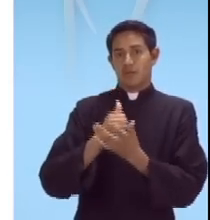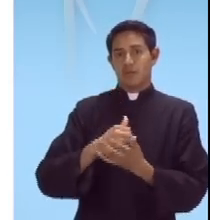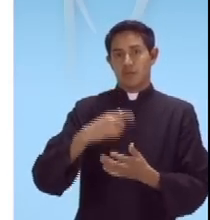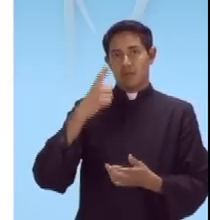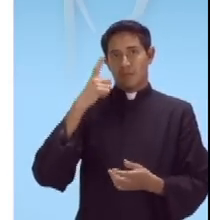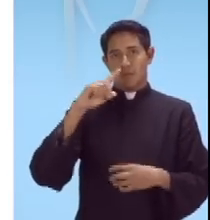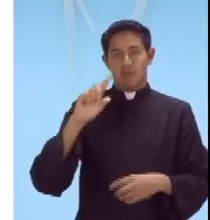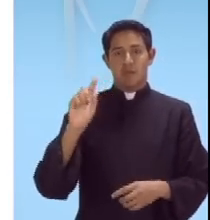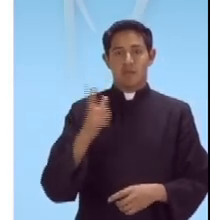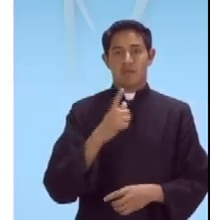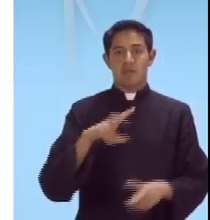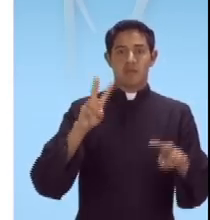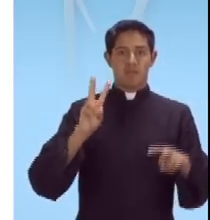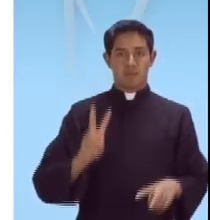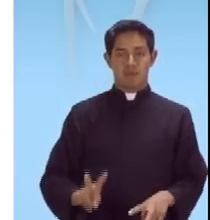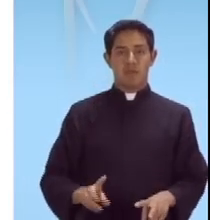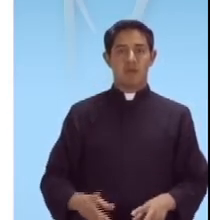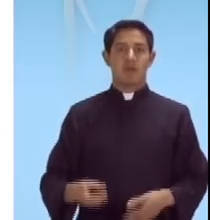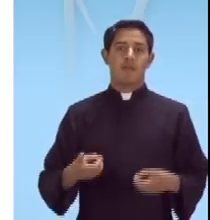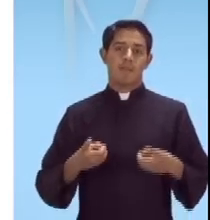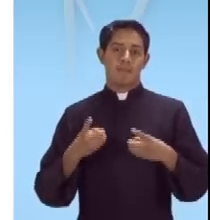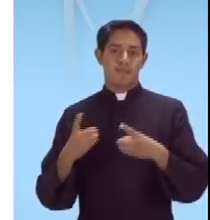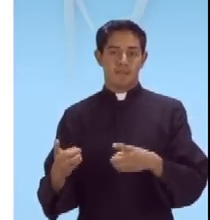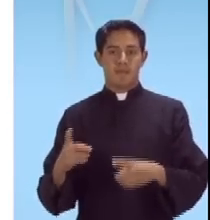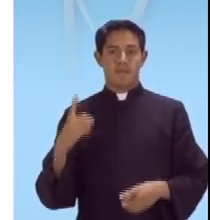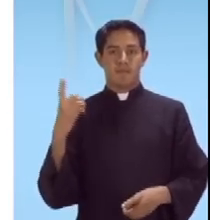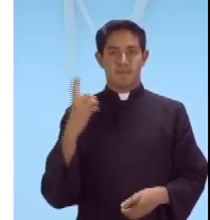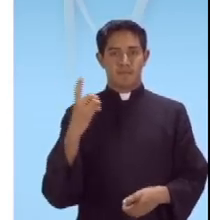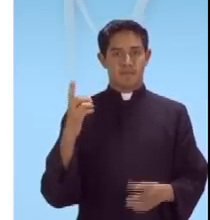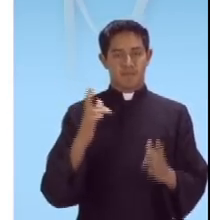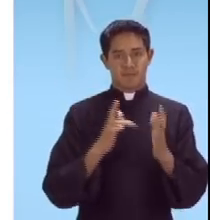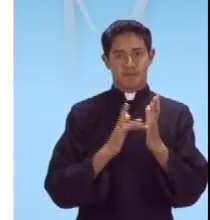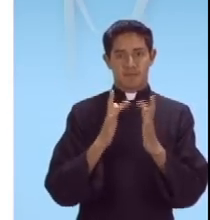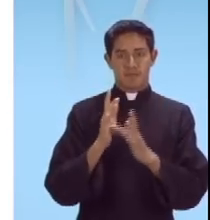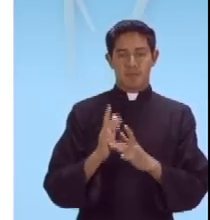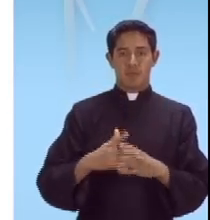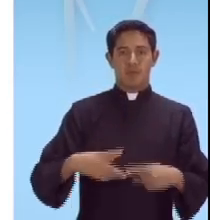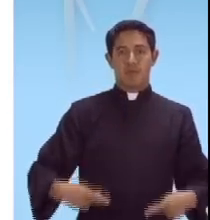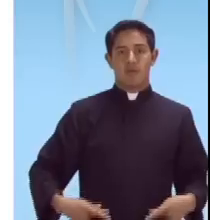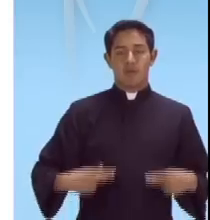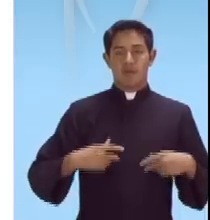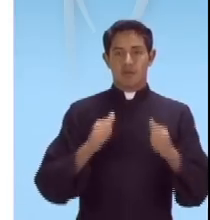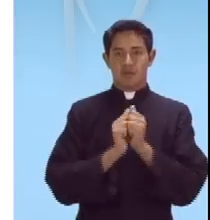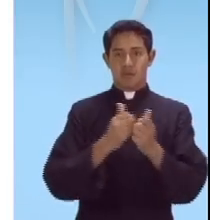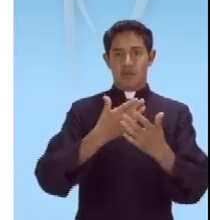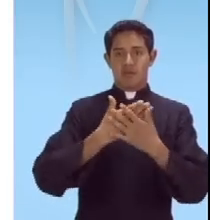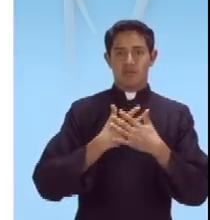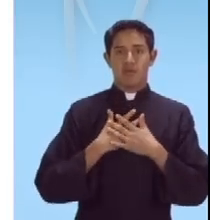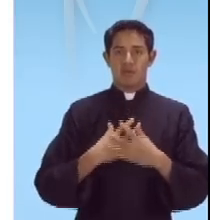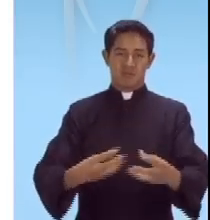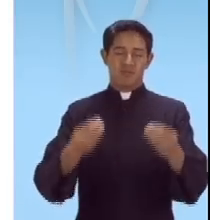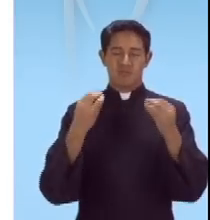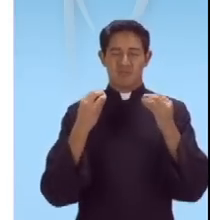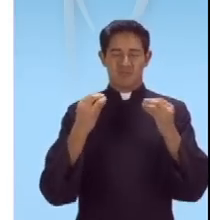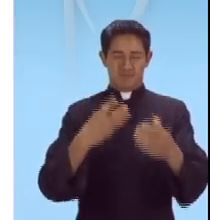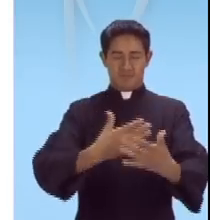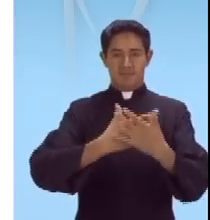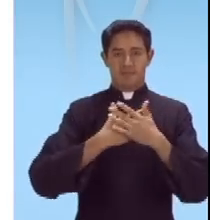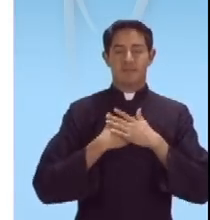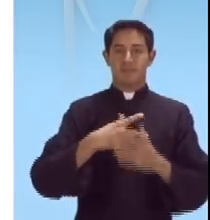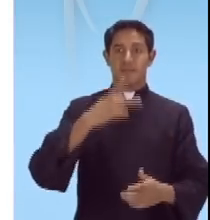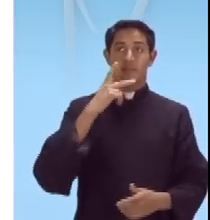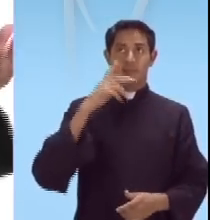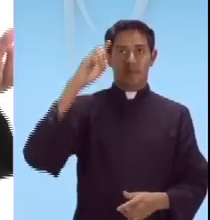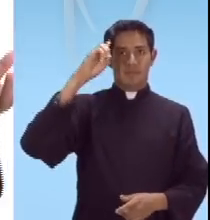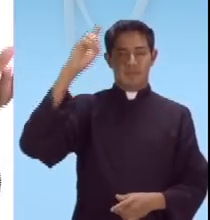realmente vivamos con amor y con intensidad su palabra. En nombre del Padre, del Hijo y del Espíritu Santo.